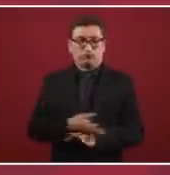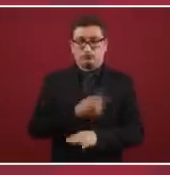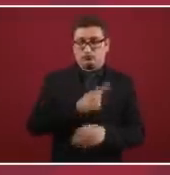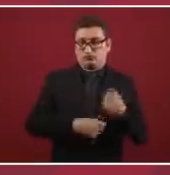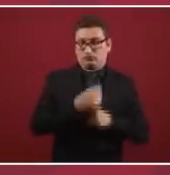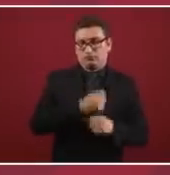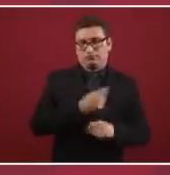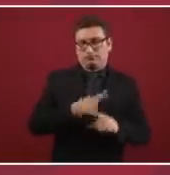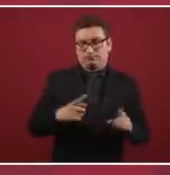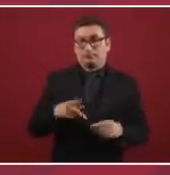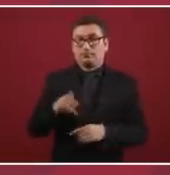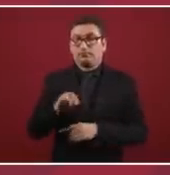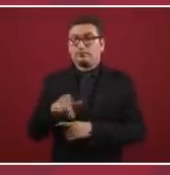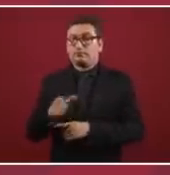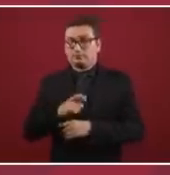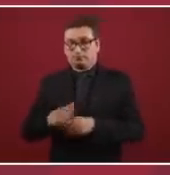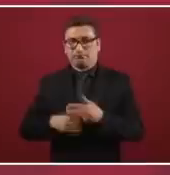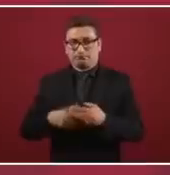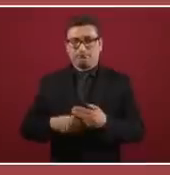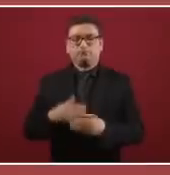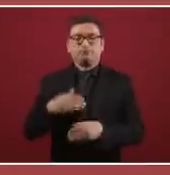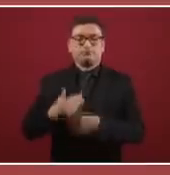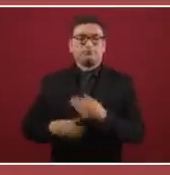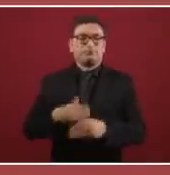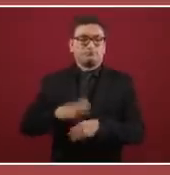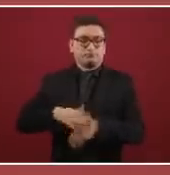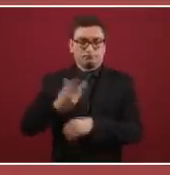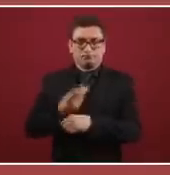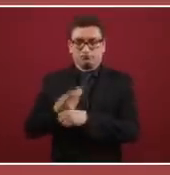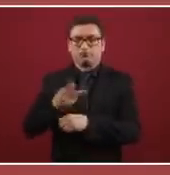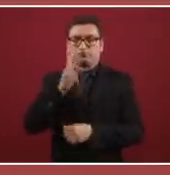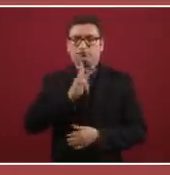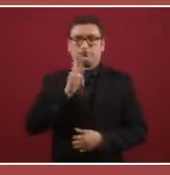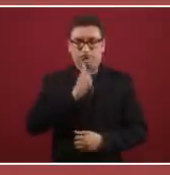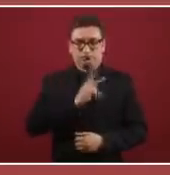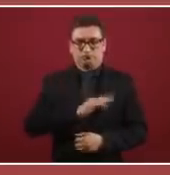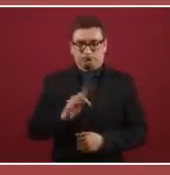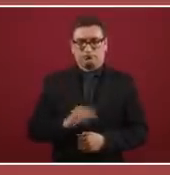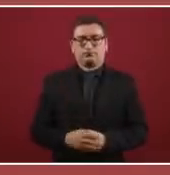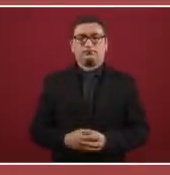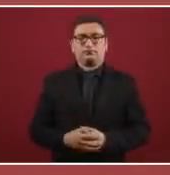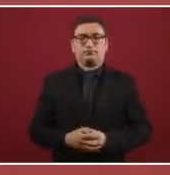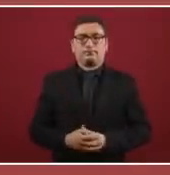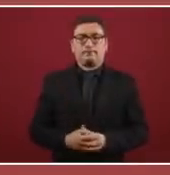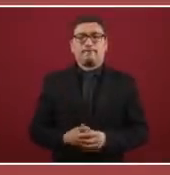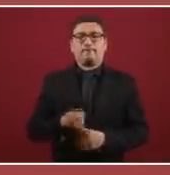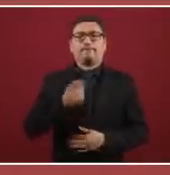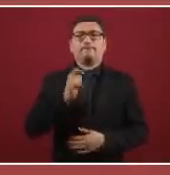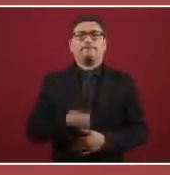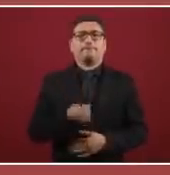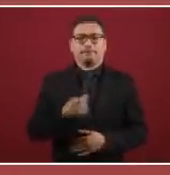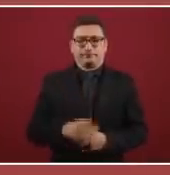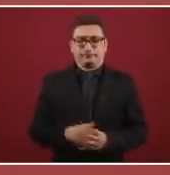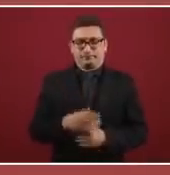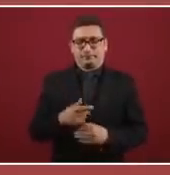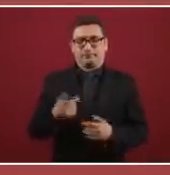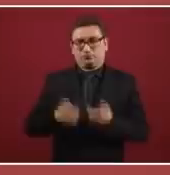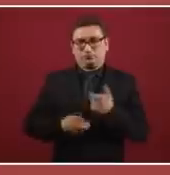en Pemex. O sea, podemos probarlo. Y esto significa, desde luego, más